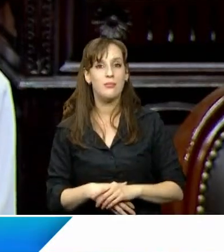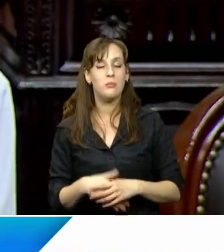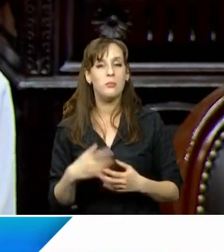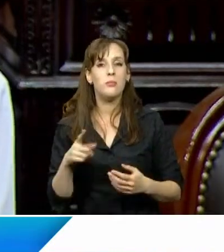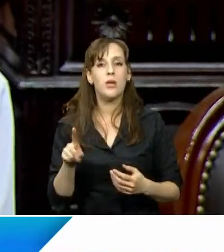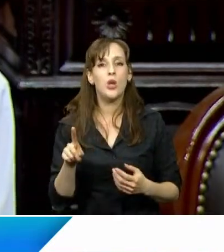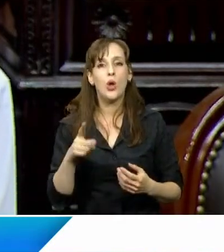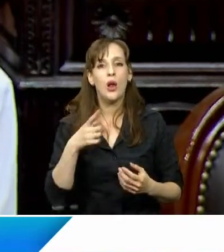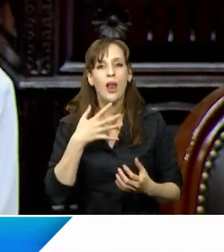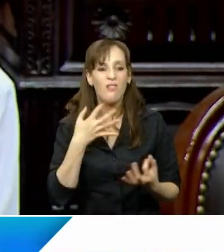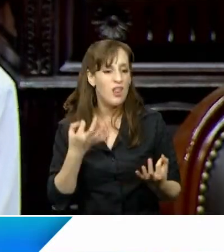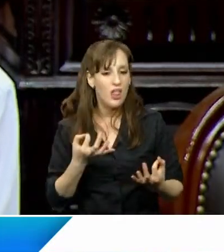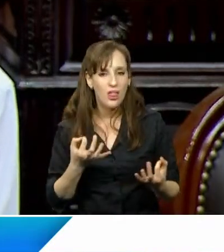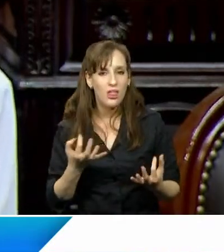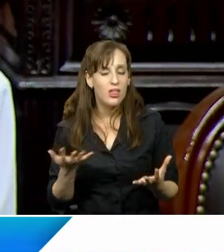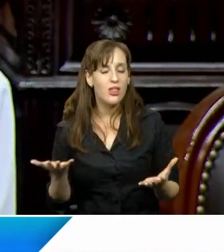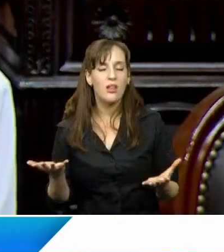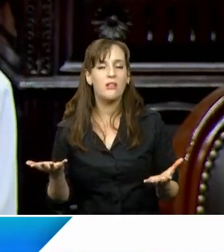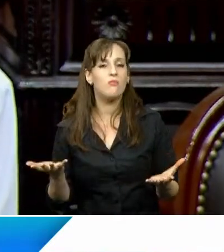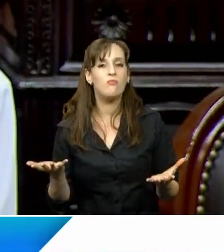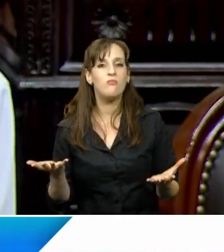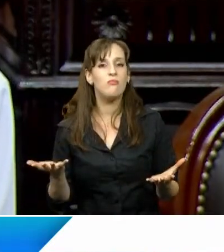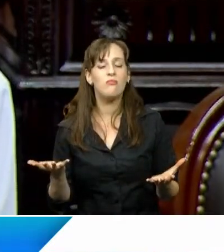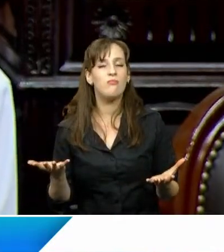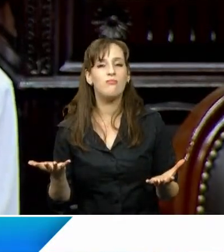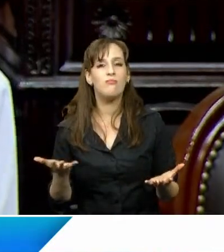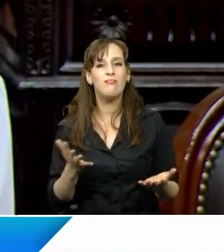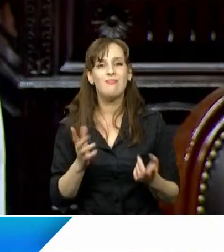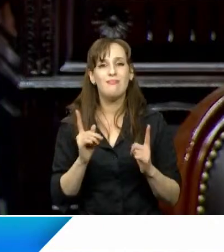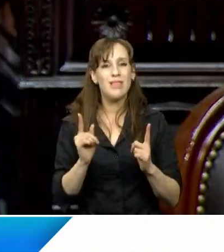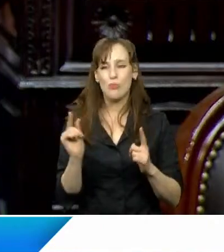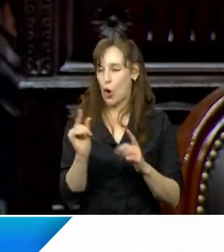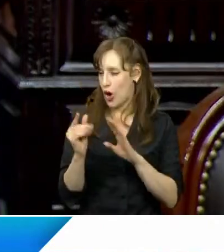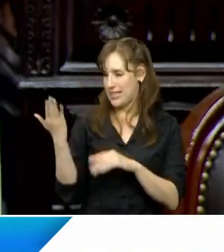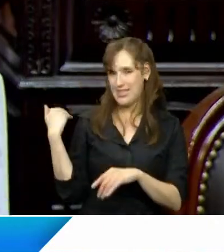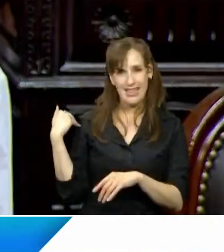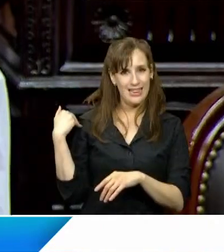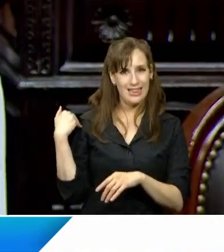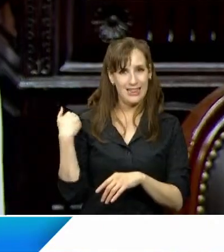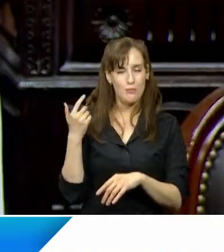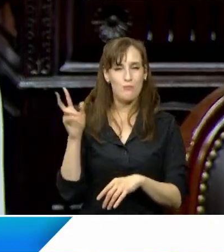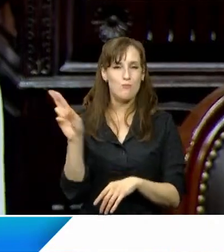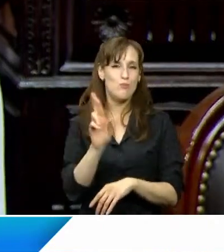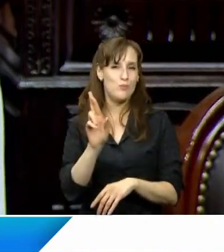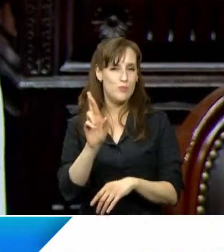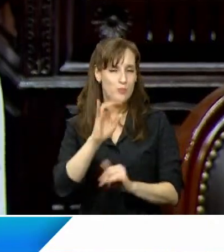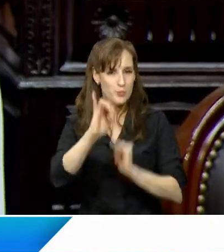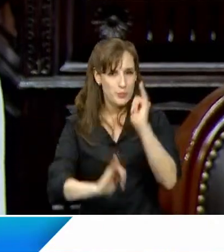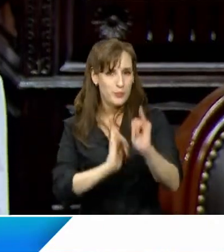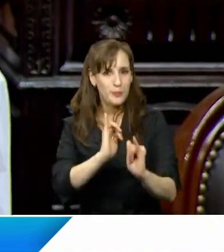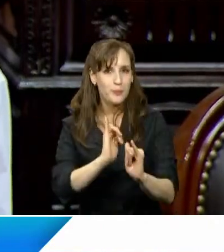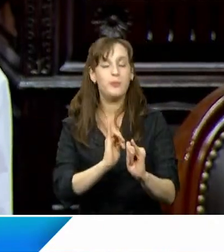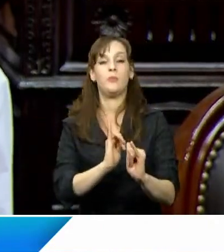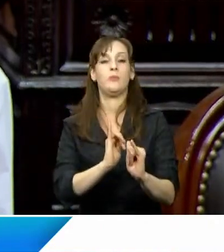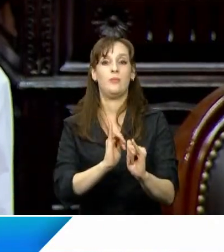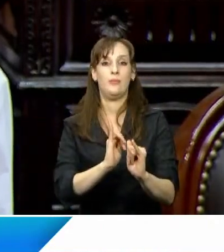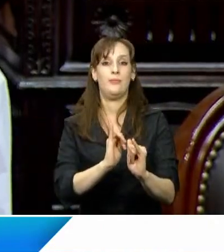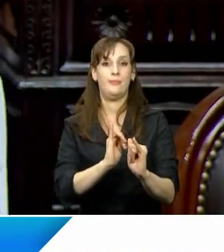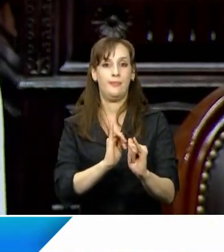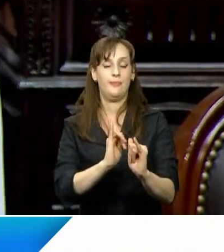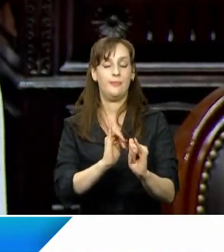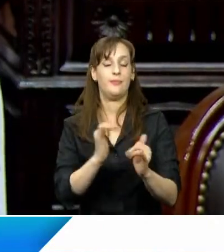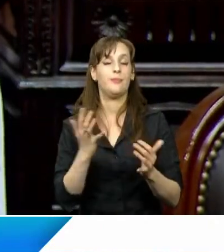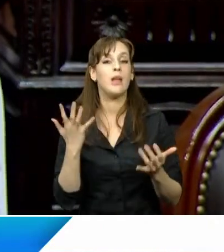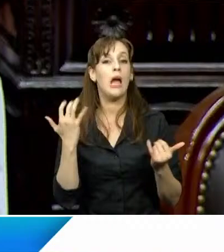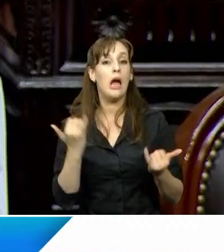verdad que también, como decía recién la miembro informante, hay una